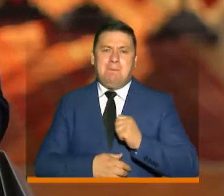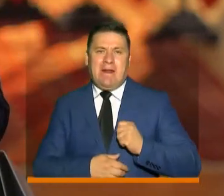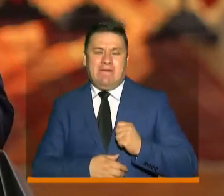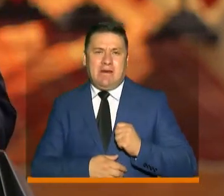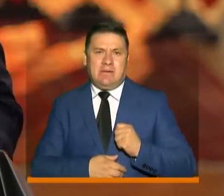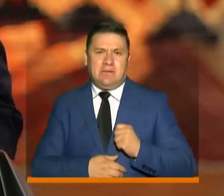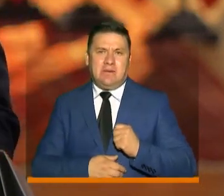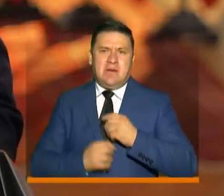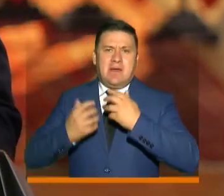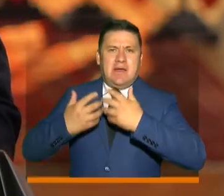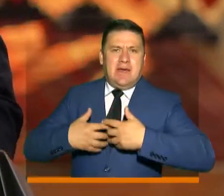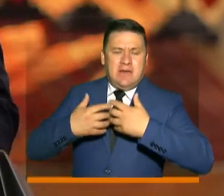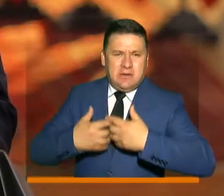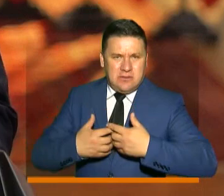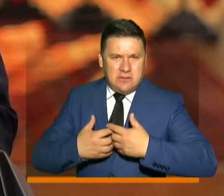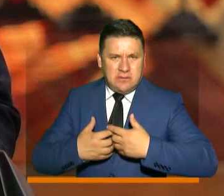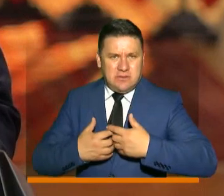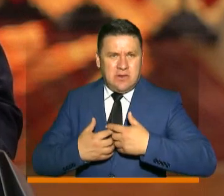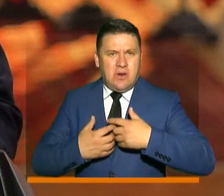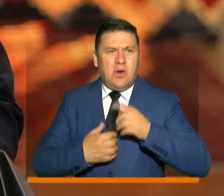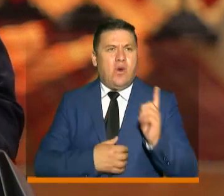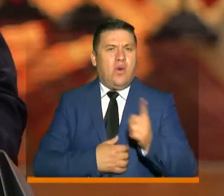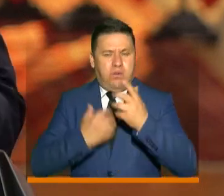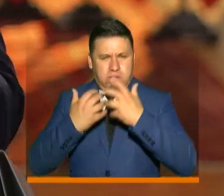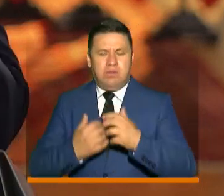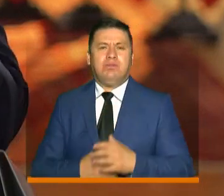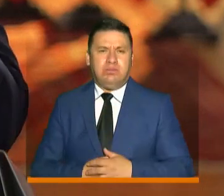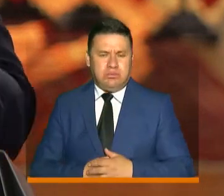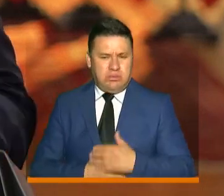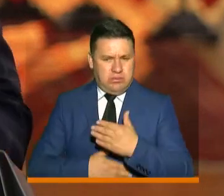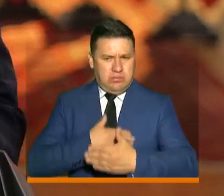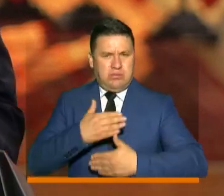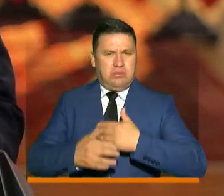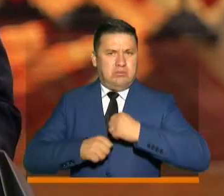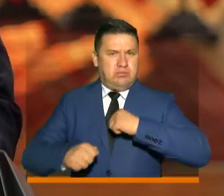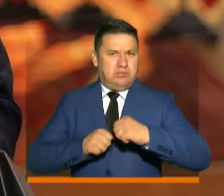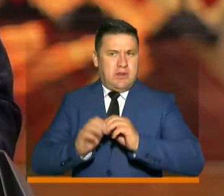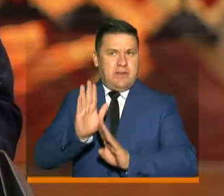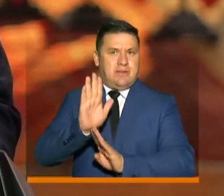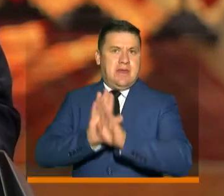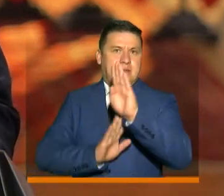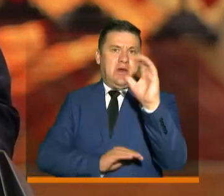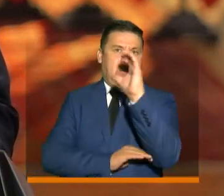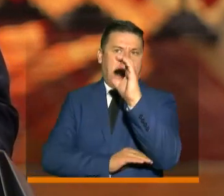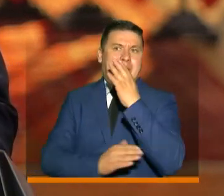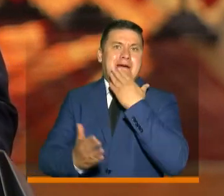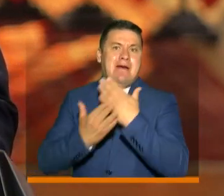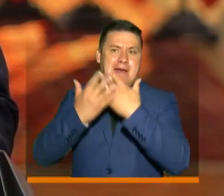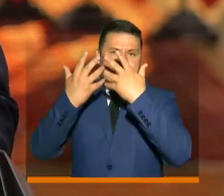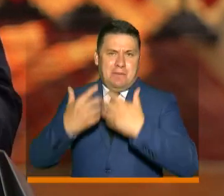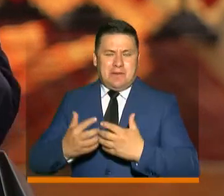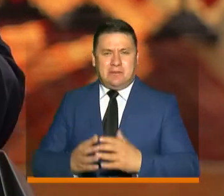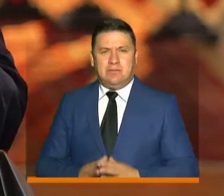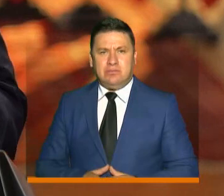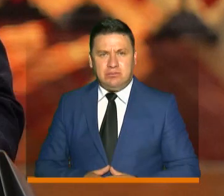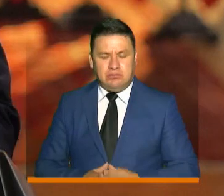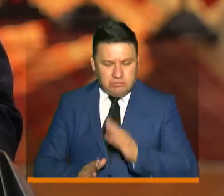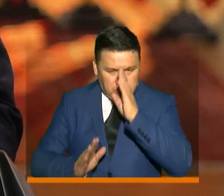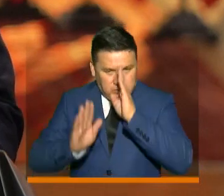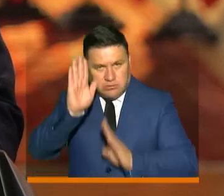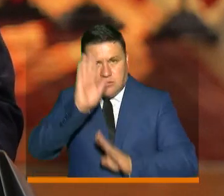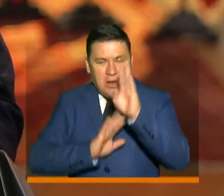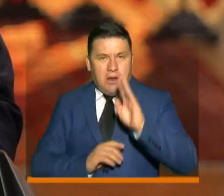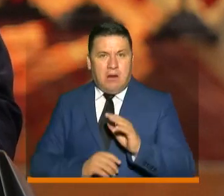las industrias y empresas que han sido protagonistas del desarrollo de nuestro país el emprendimiento